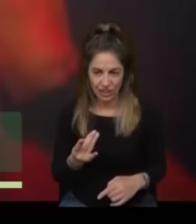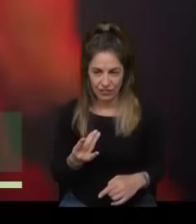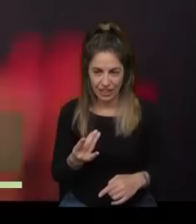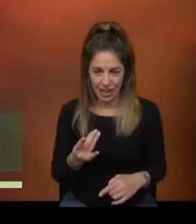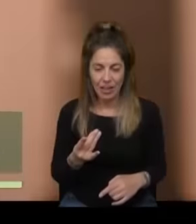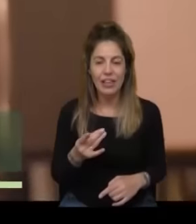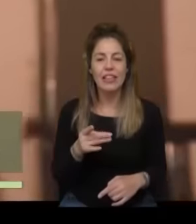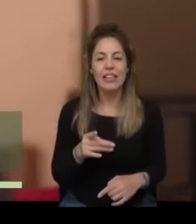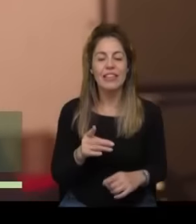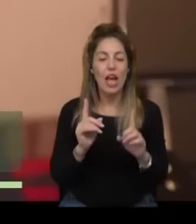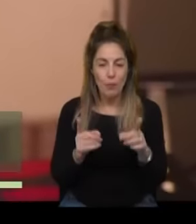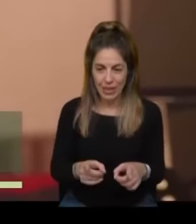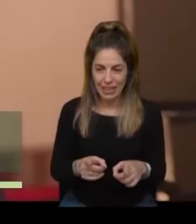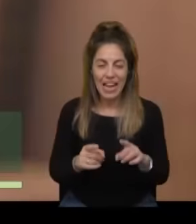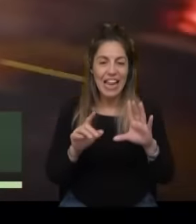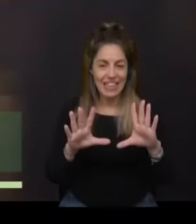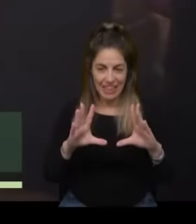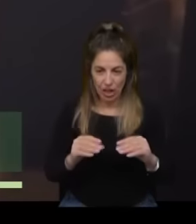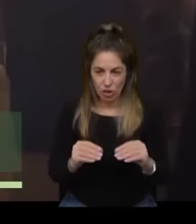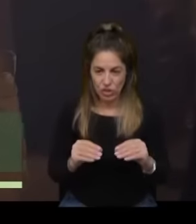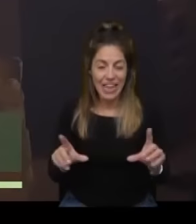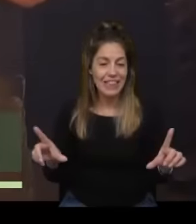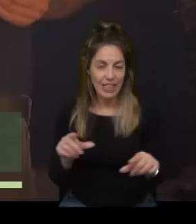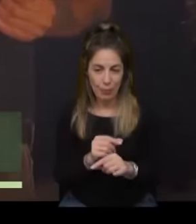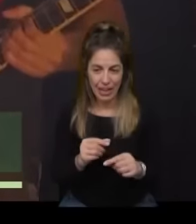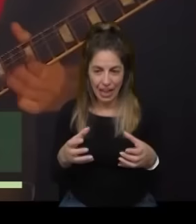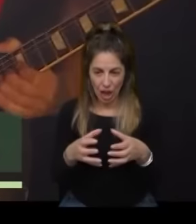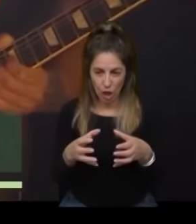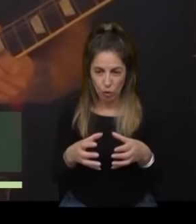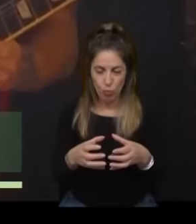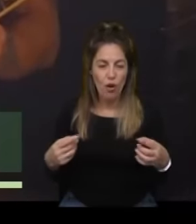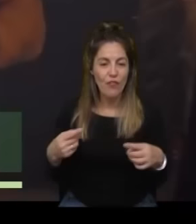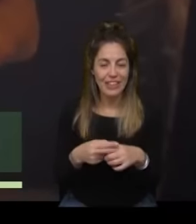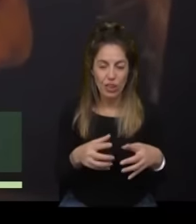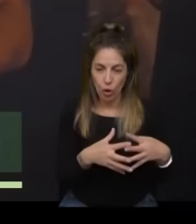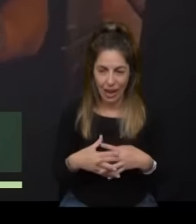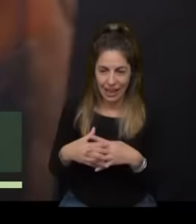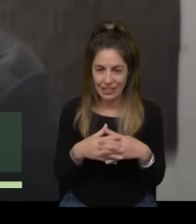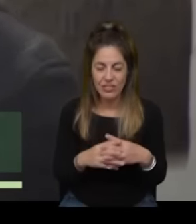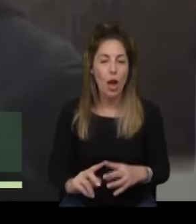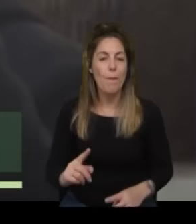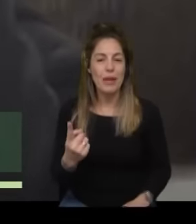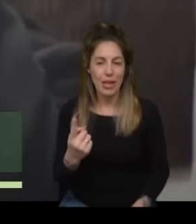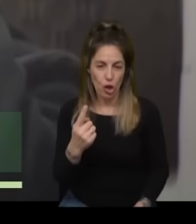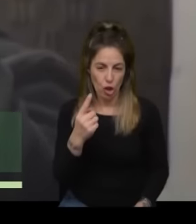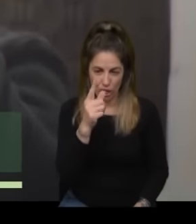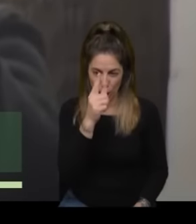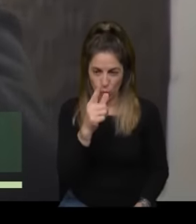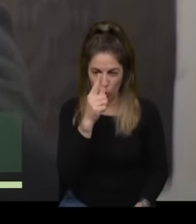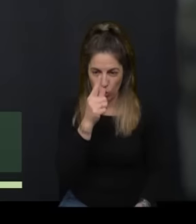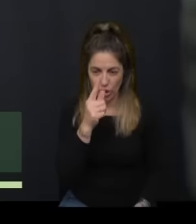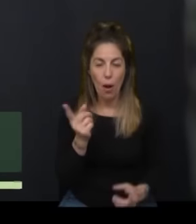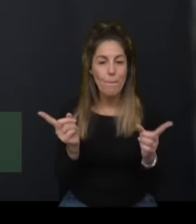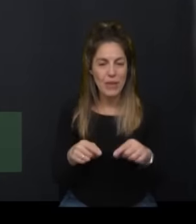de New Jersey, también a las 22 horas, y cerrará el grupo enfrentando a Estados Unidos el 1 de julio en el mismo